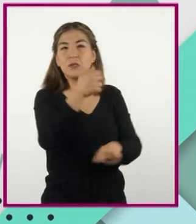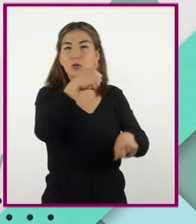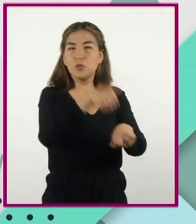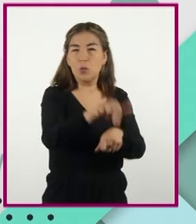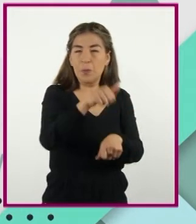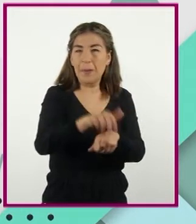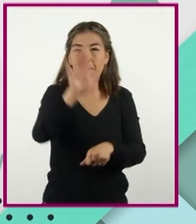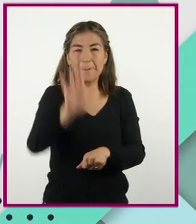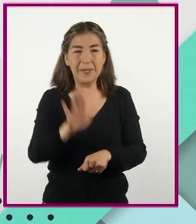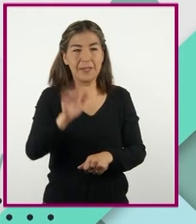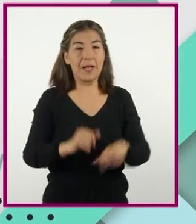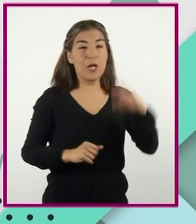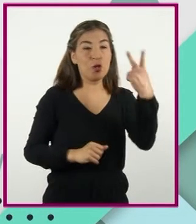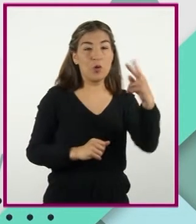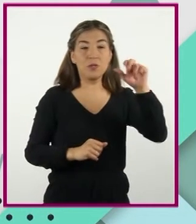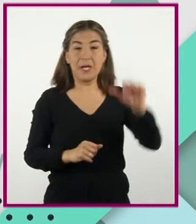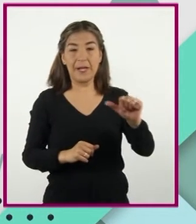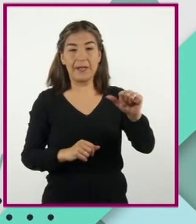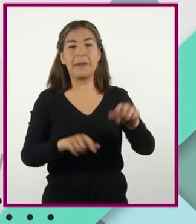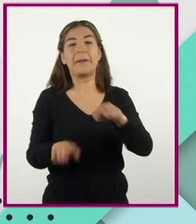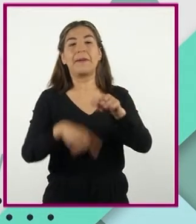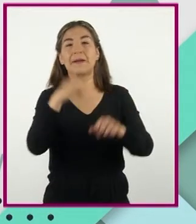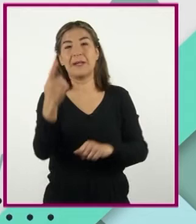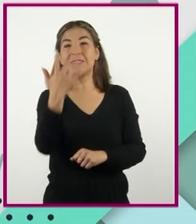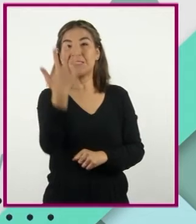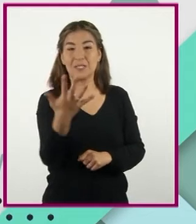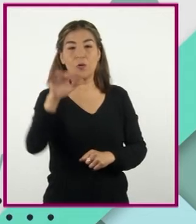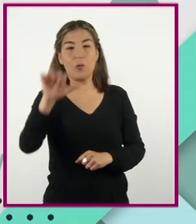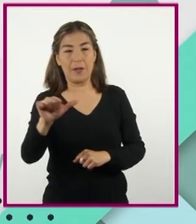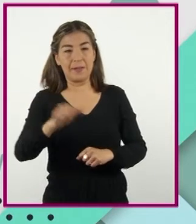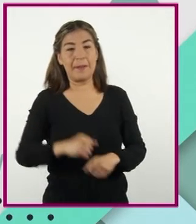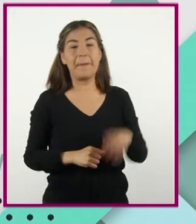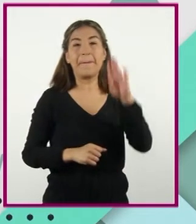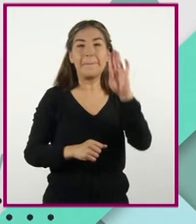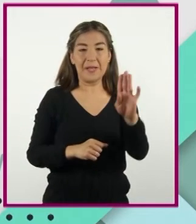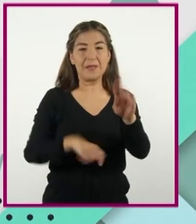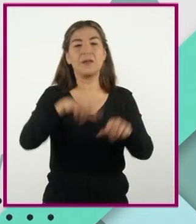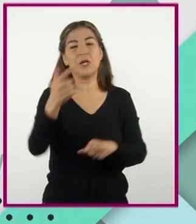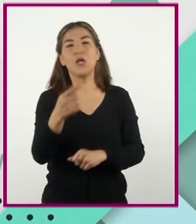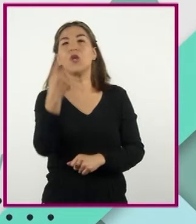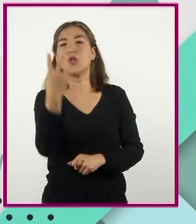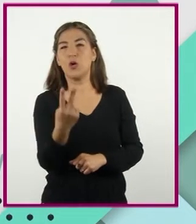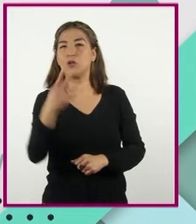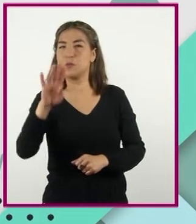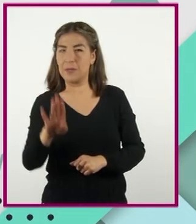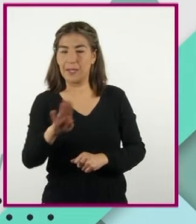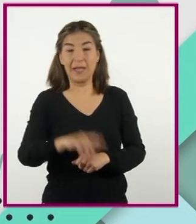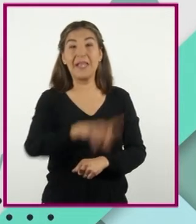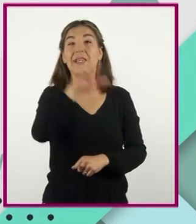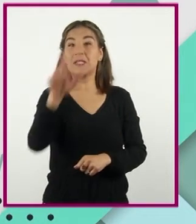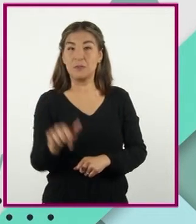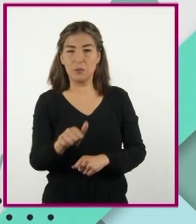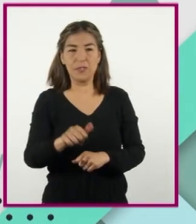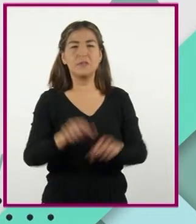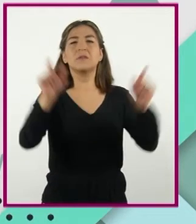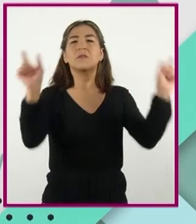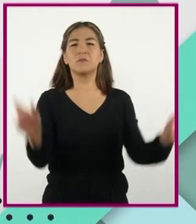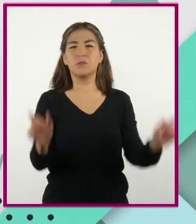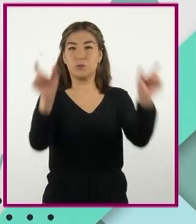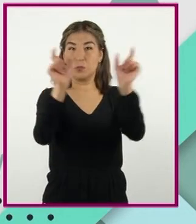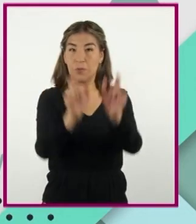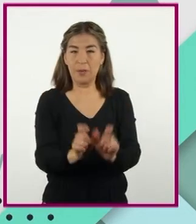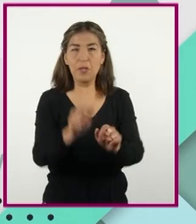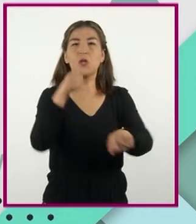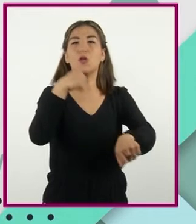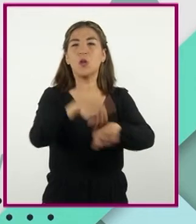semejantes 2a y 5a, b y 2b. Luego se realizan las